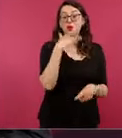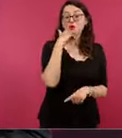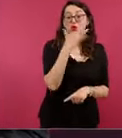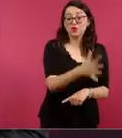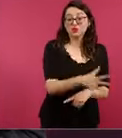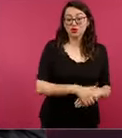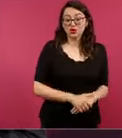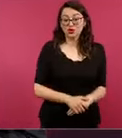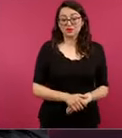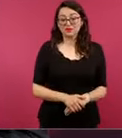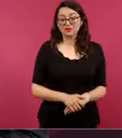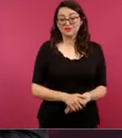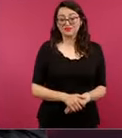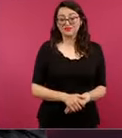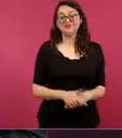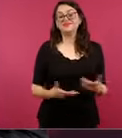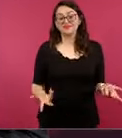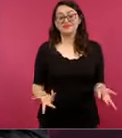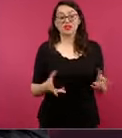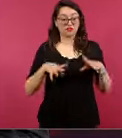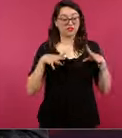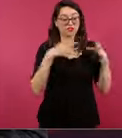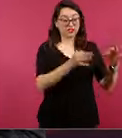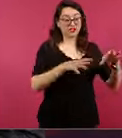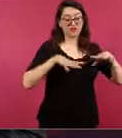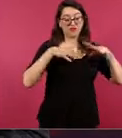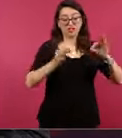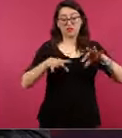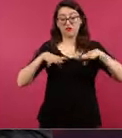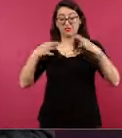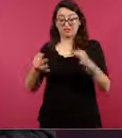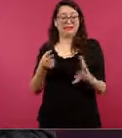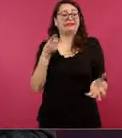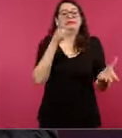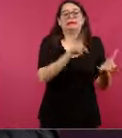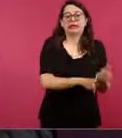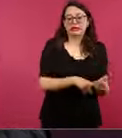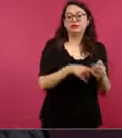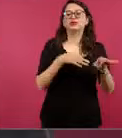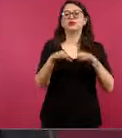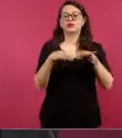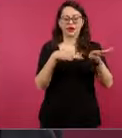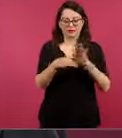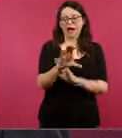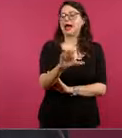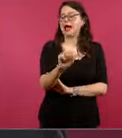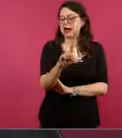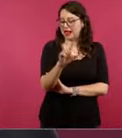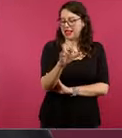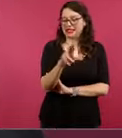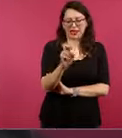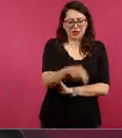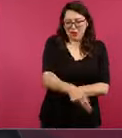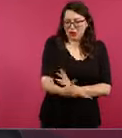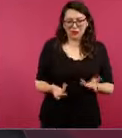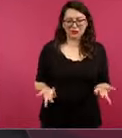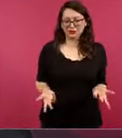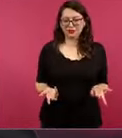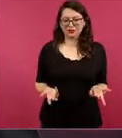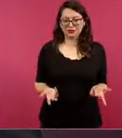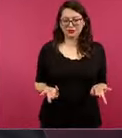eso. En esa fundación trabaja Calderón, lo que tú estás mencionando. ¿Y a quién